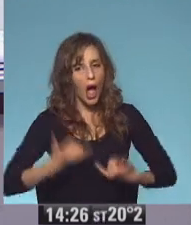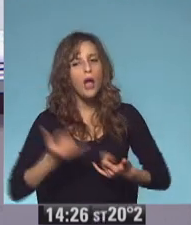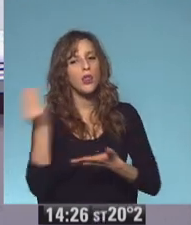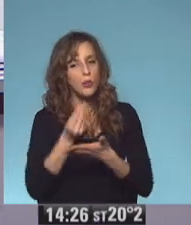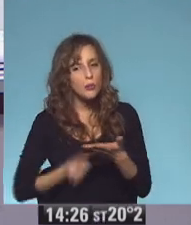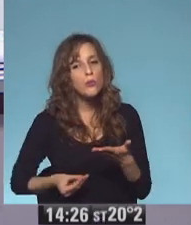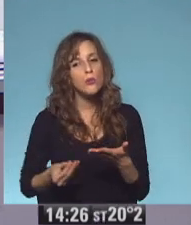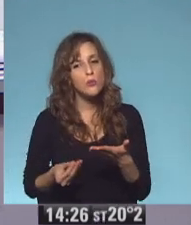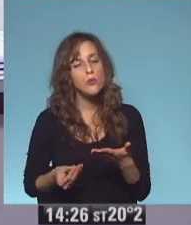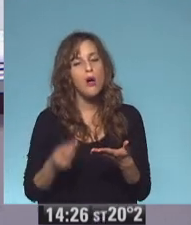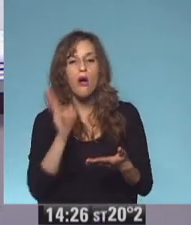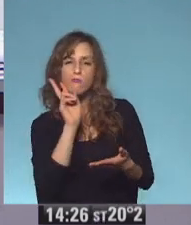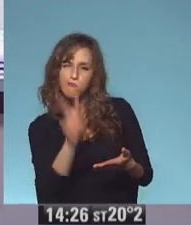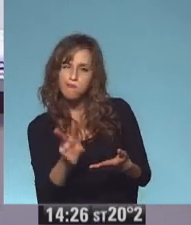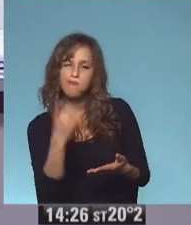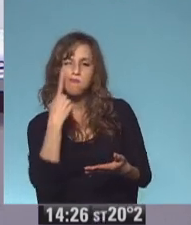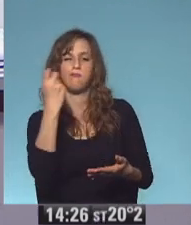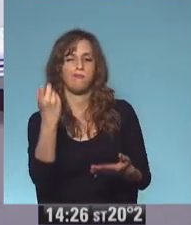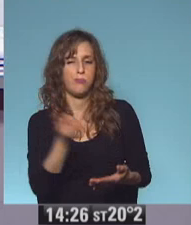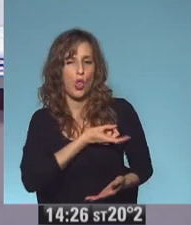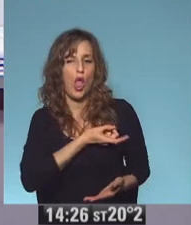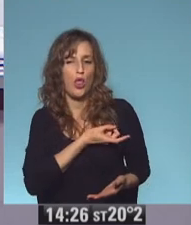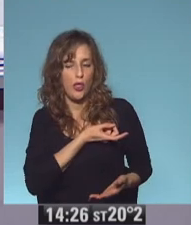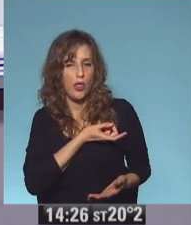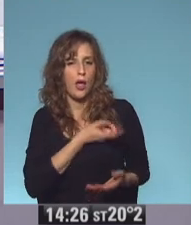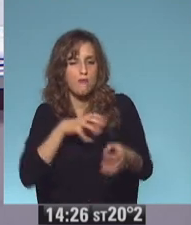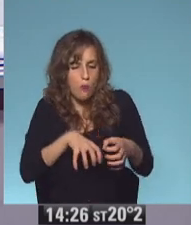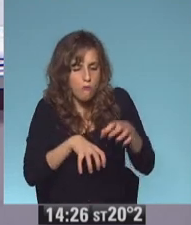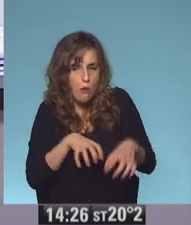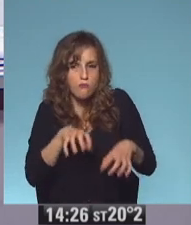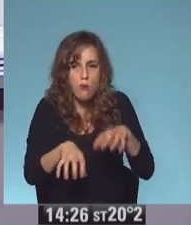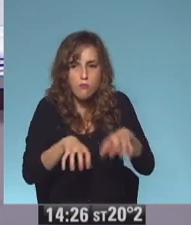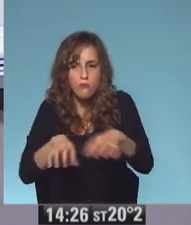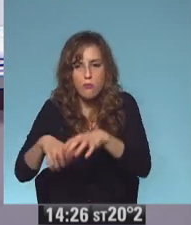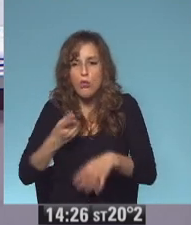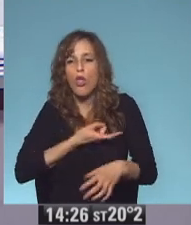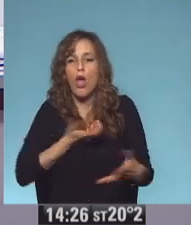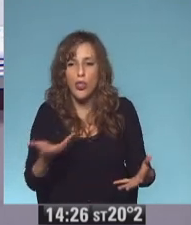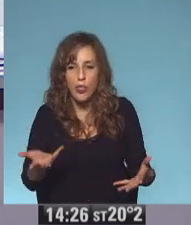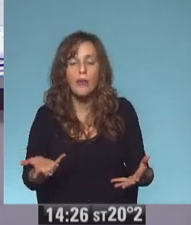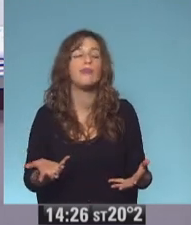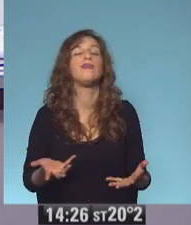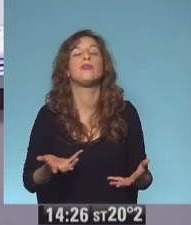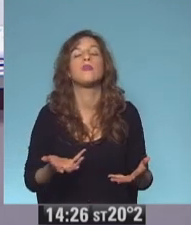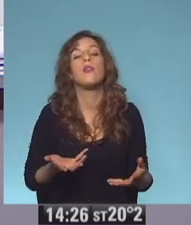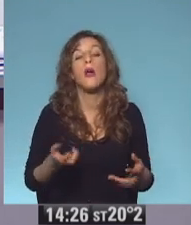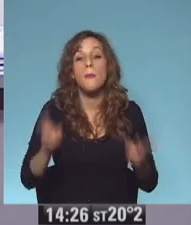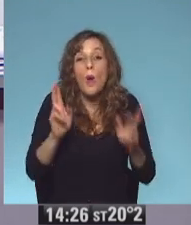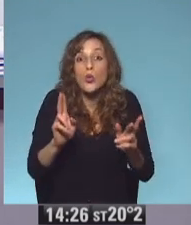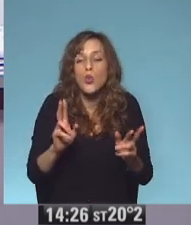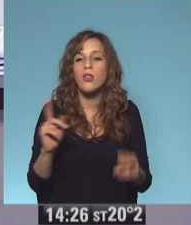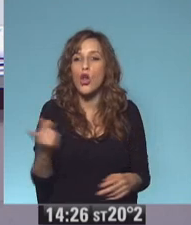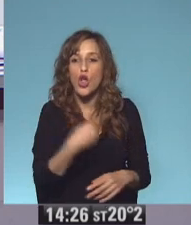cómo era ese plano? ¿Ubicaron dónde estaba cada cosa? Ay, había un montón de cosas en ese plano. Un montón, y por suerte, nosotros tenemos una